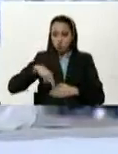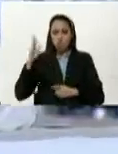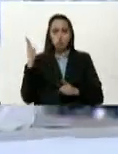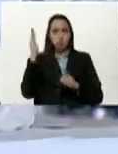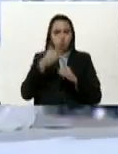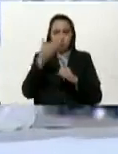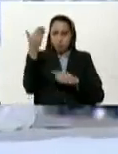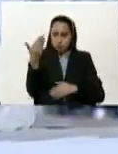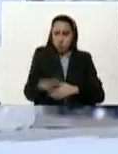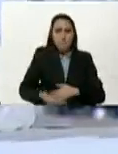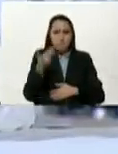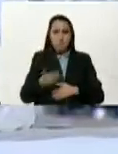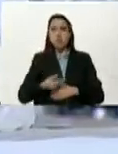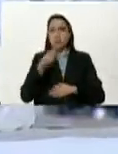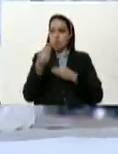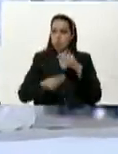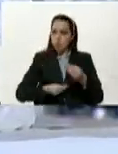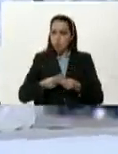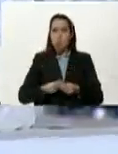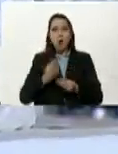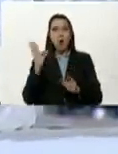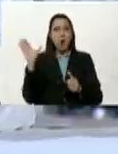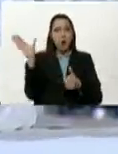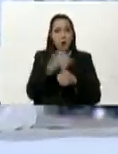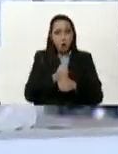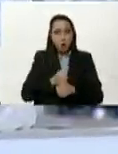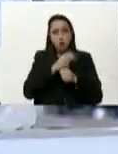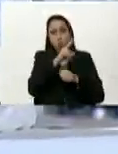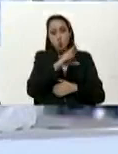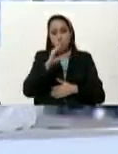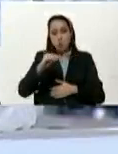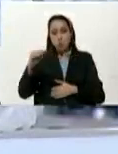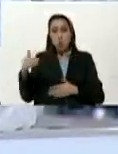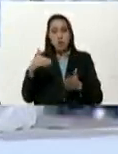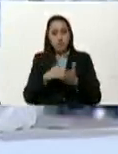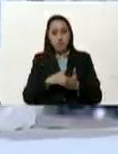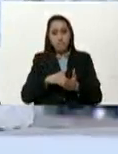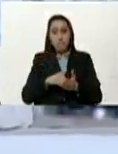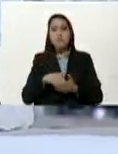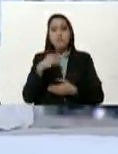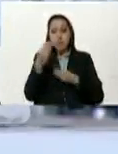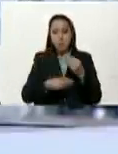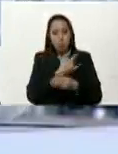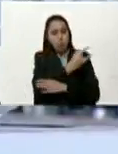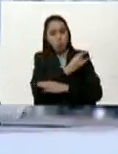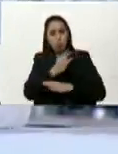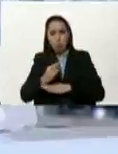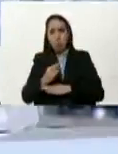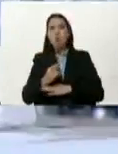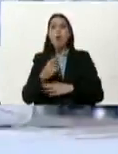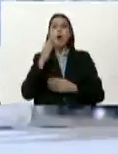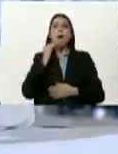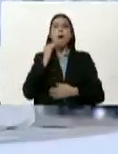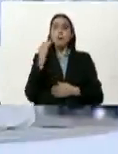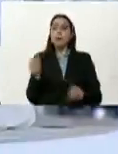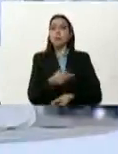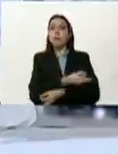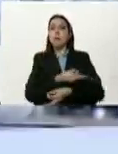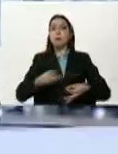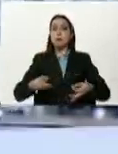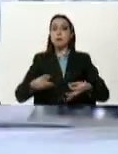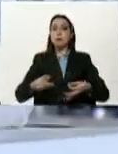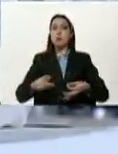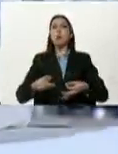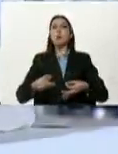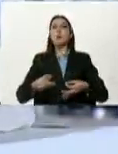ambiciosa de procurar alcanzar 200 mil hectáreas de soya hay una experiencia exitosa no sólo en